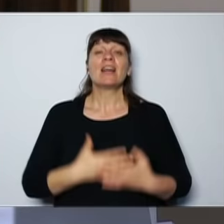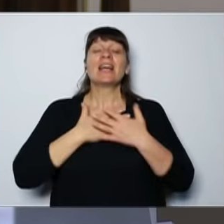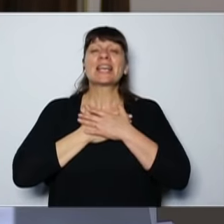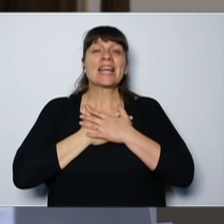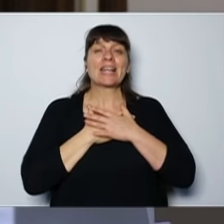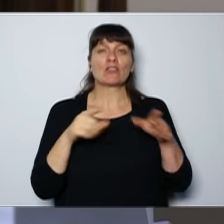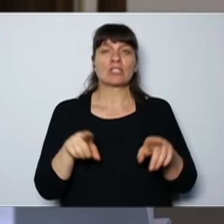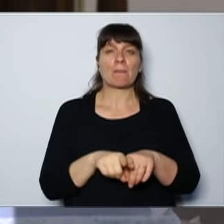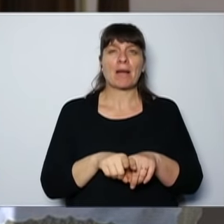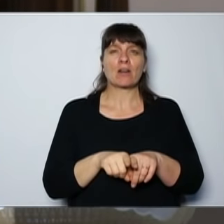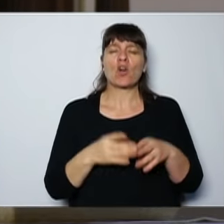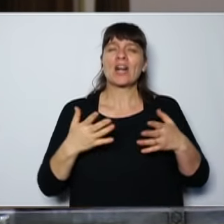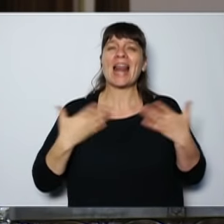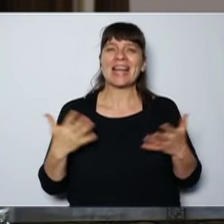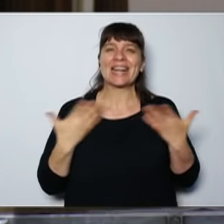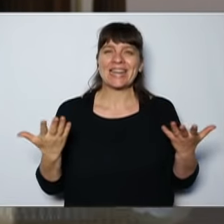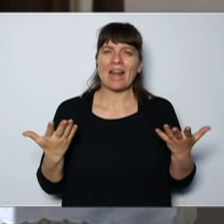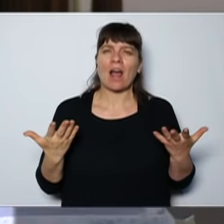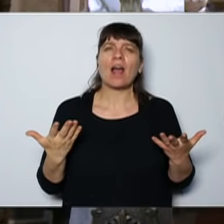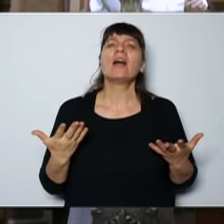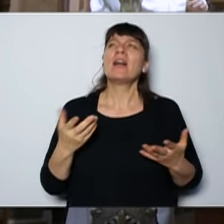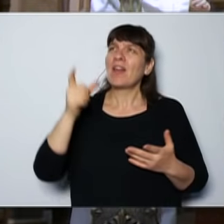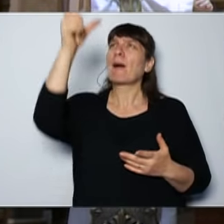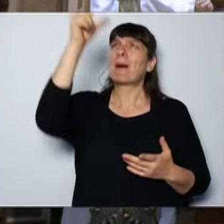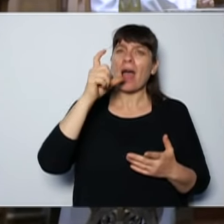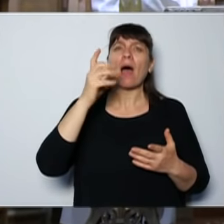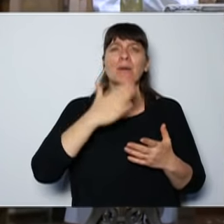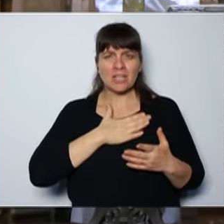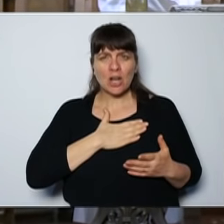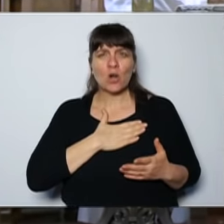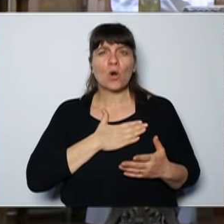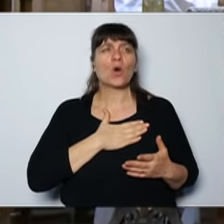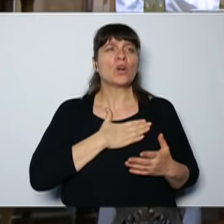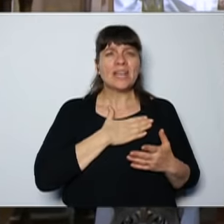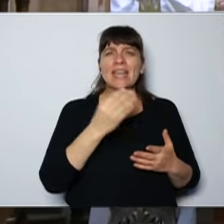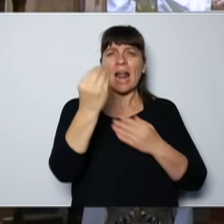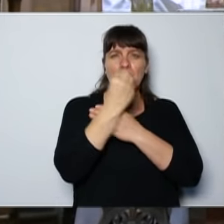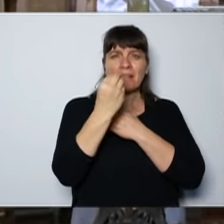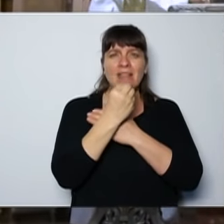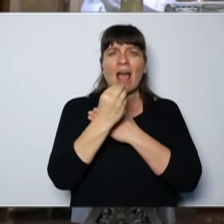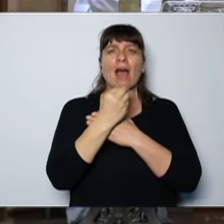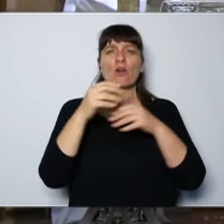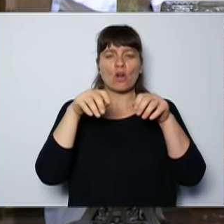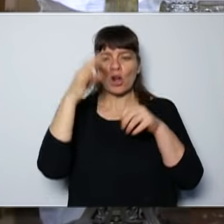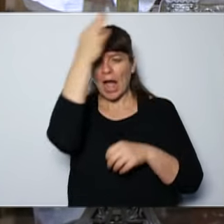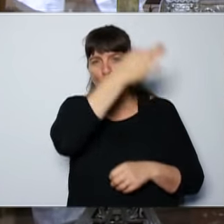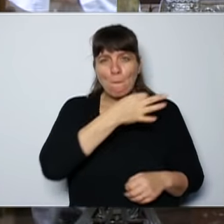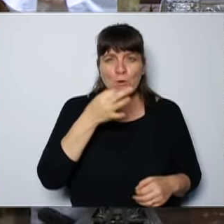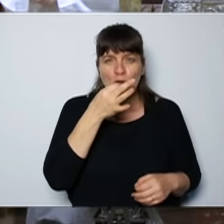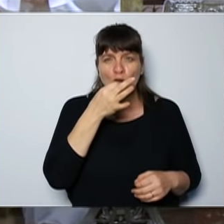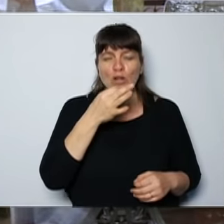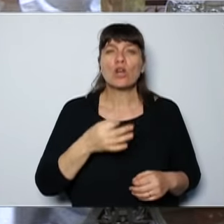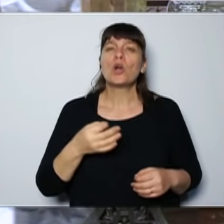Queridos hermanos, con el gozo de haber escuchado la palabra y de habernos alimentado con el pan